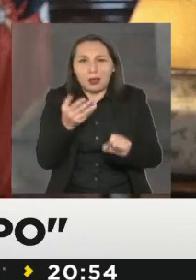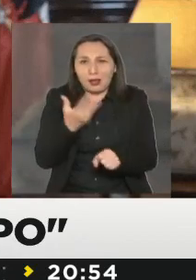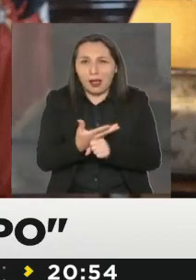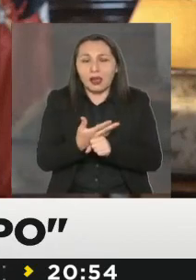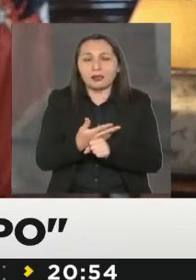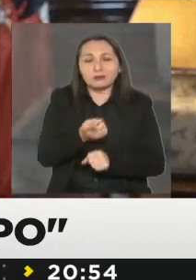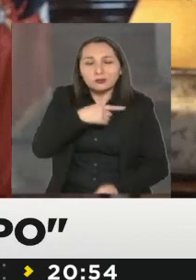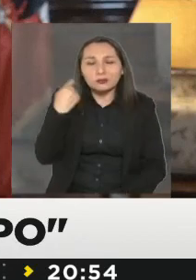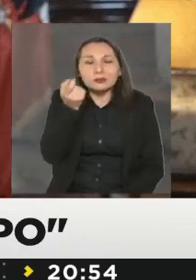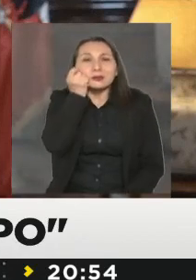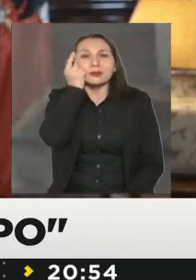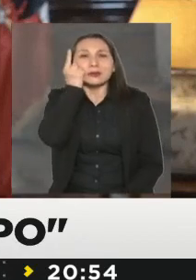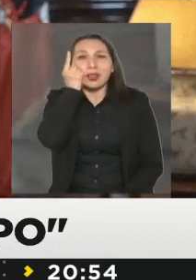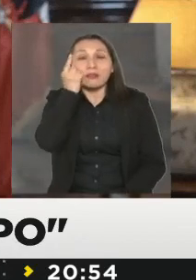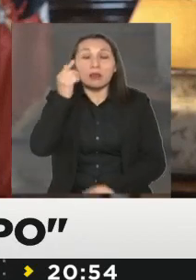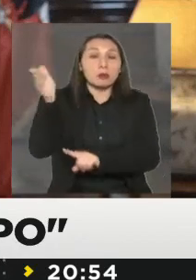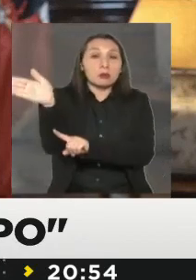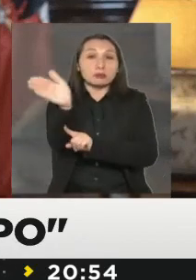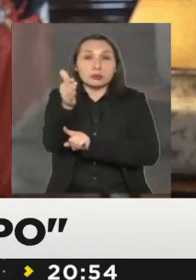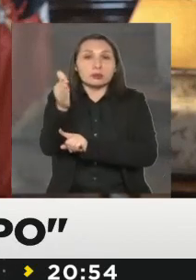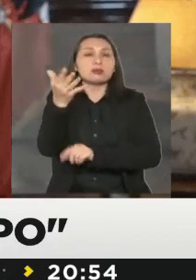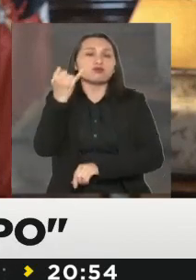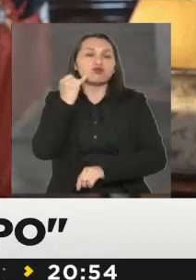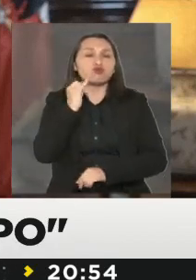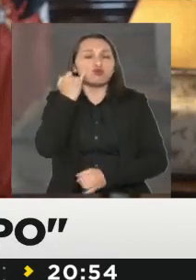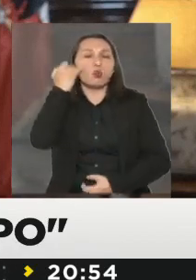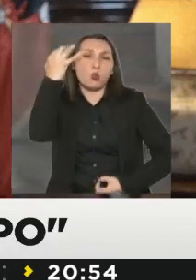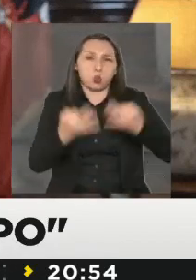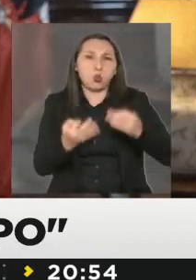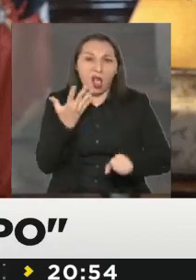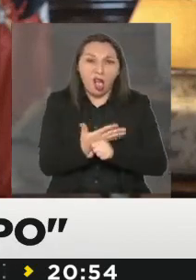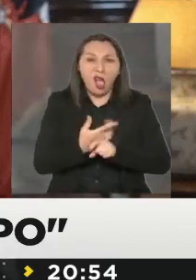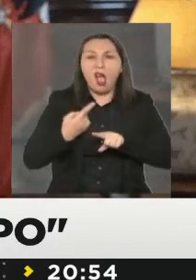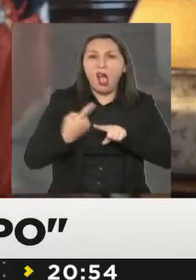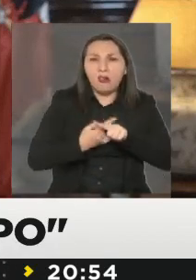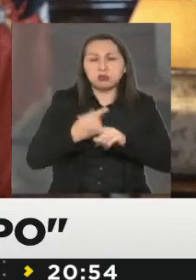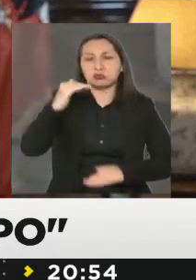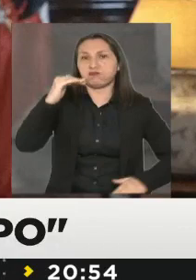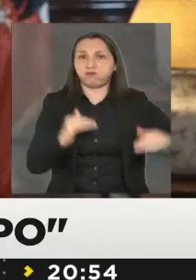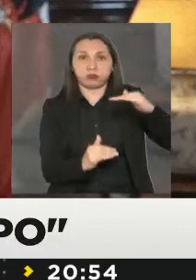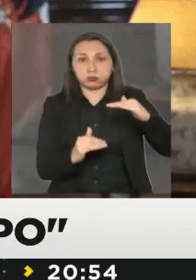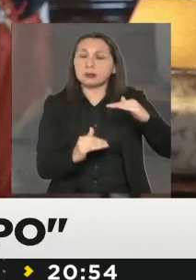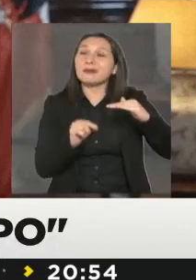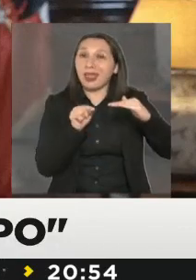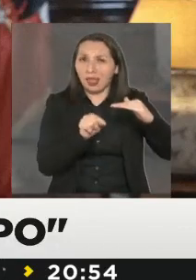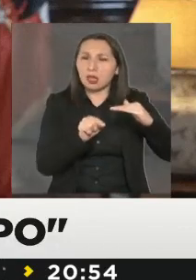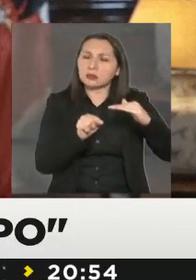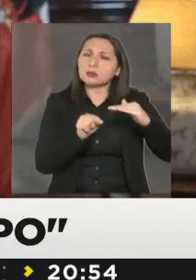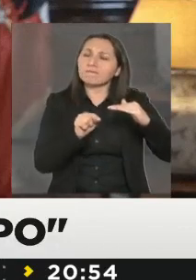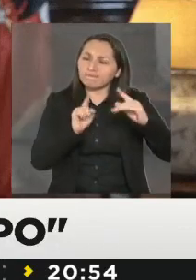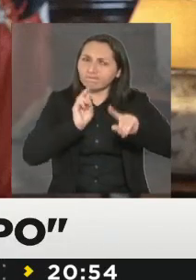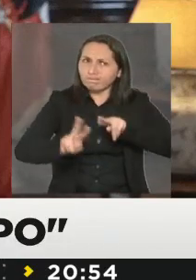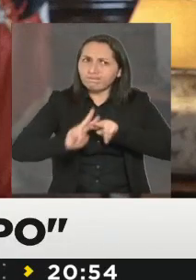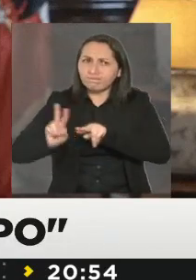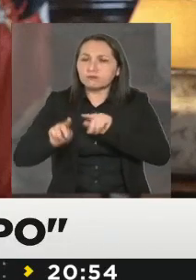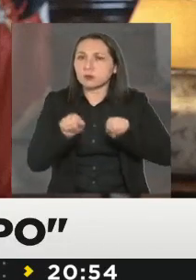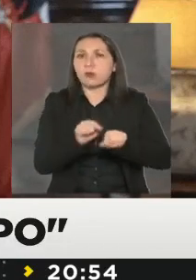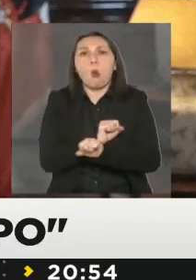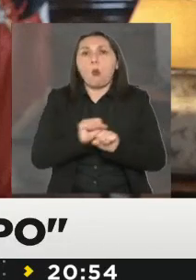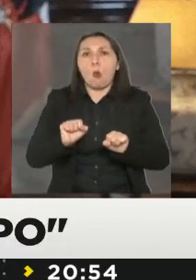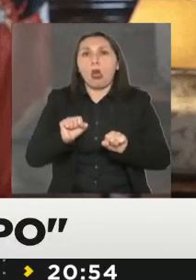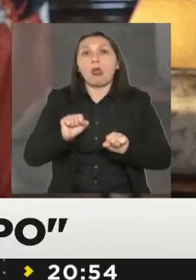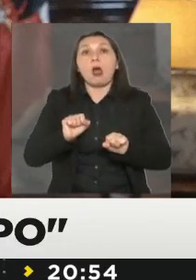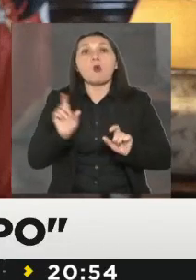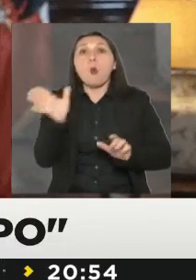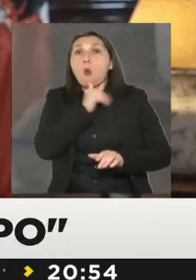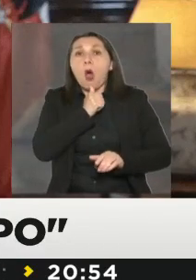sabemos que en nuestra patria hay injusticias hay abusos y desigualdades que deben ser enfrentadas no las podemos